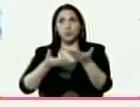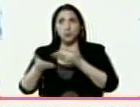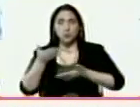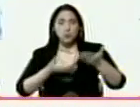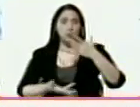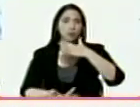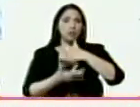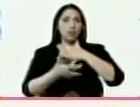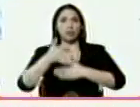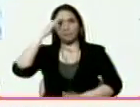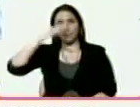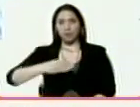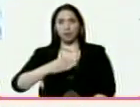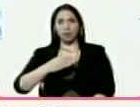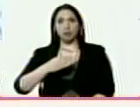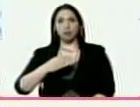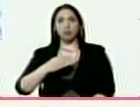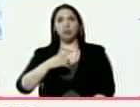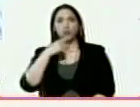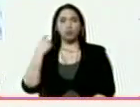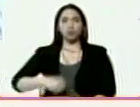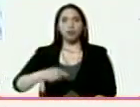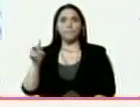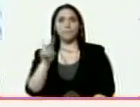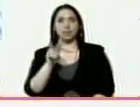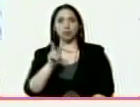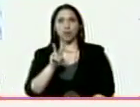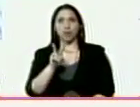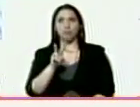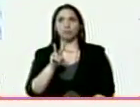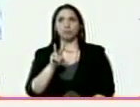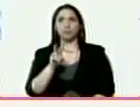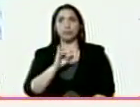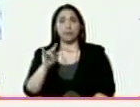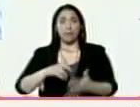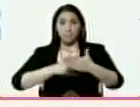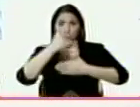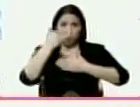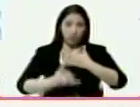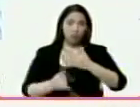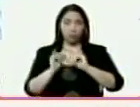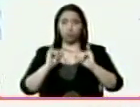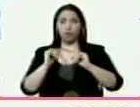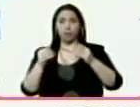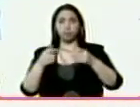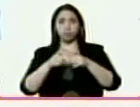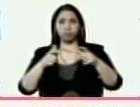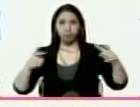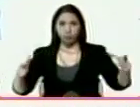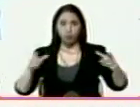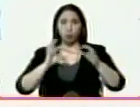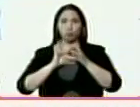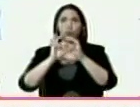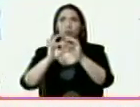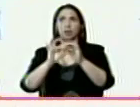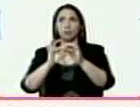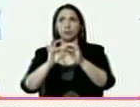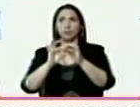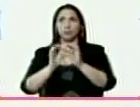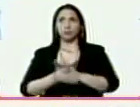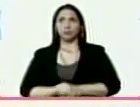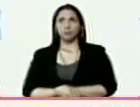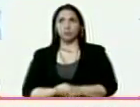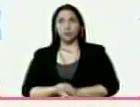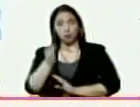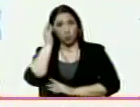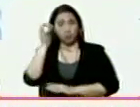técnica militar entre Rusia y Venezuela. Proyectos que están en existencia que serán ampliados y consolidados. Así que este